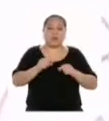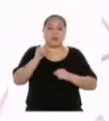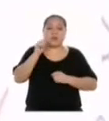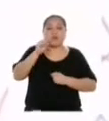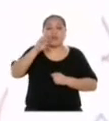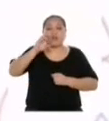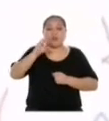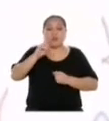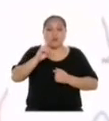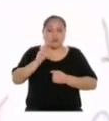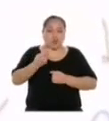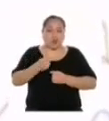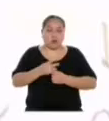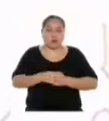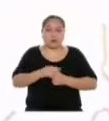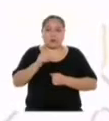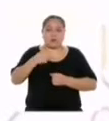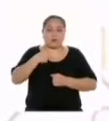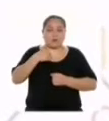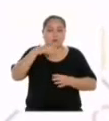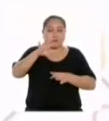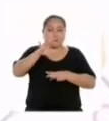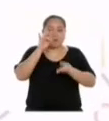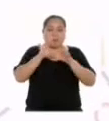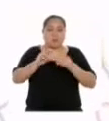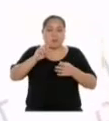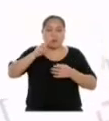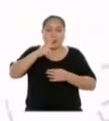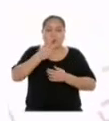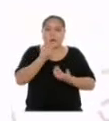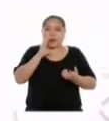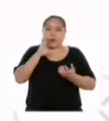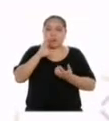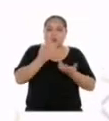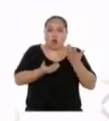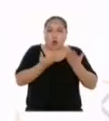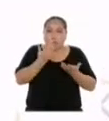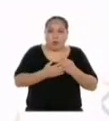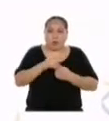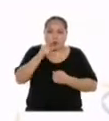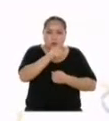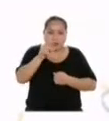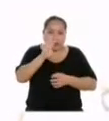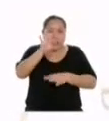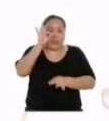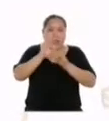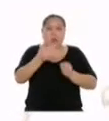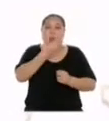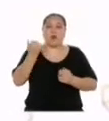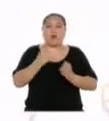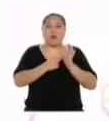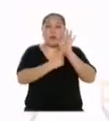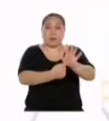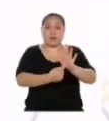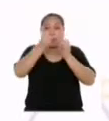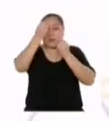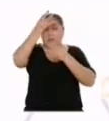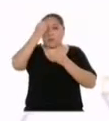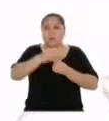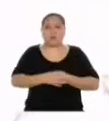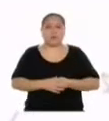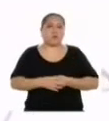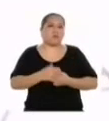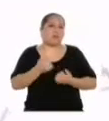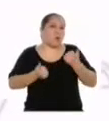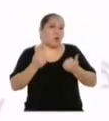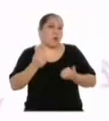de acuerdo con su elección de las barras dobles comparadas. Han elegido lo mejor para presentar su información y que